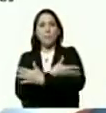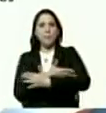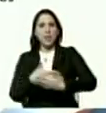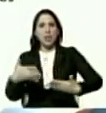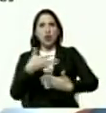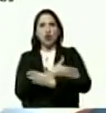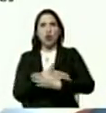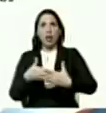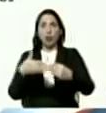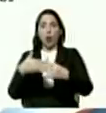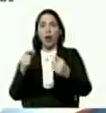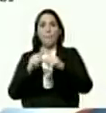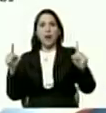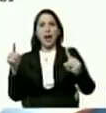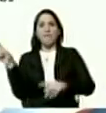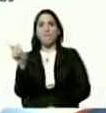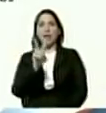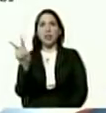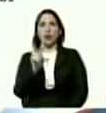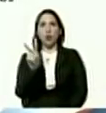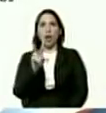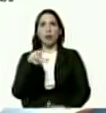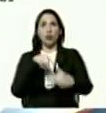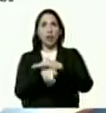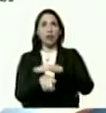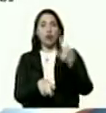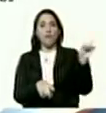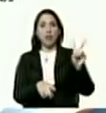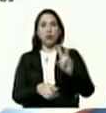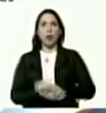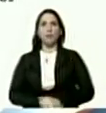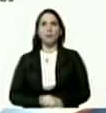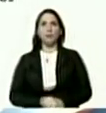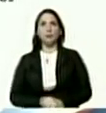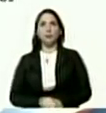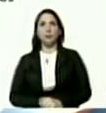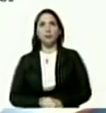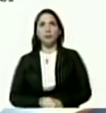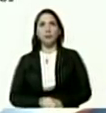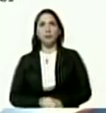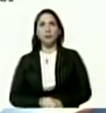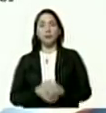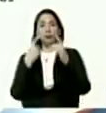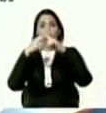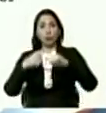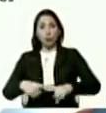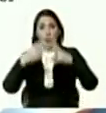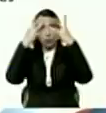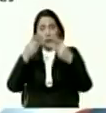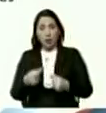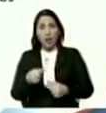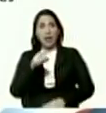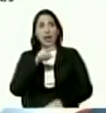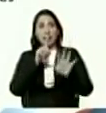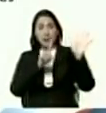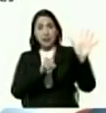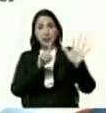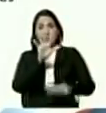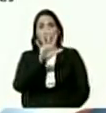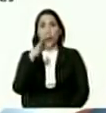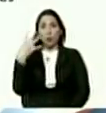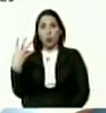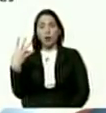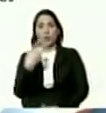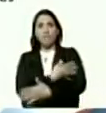para los venezolanos dentro de Venezuela. Es decir, que un total de 654